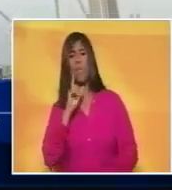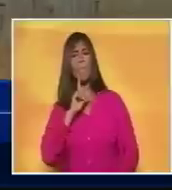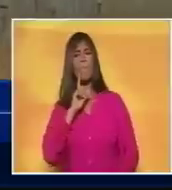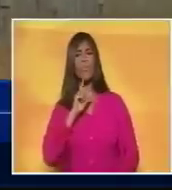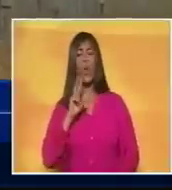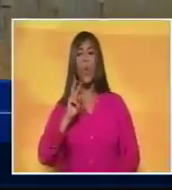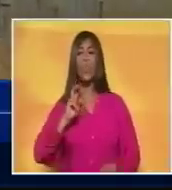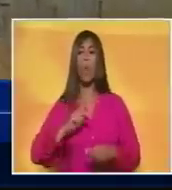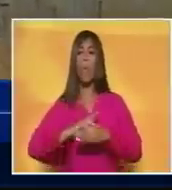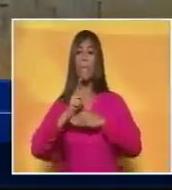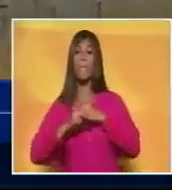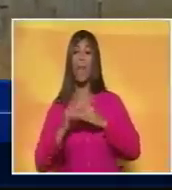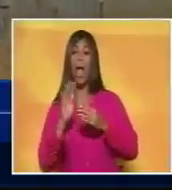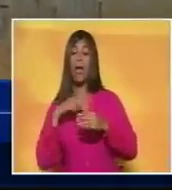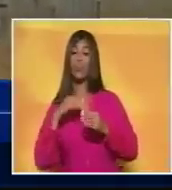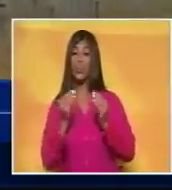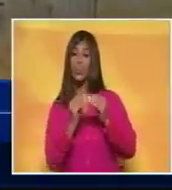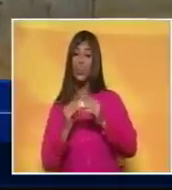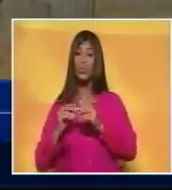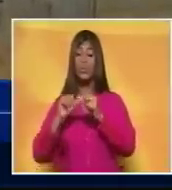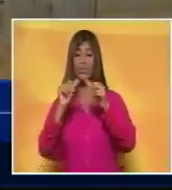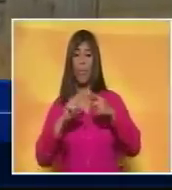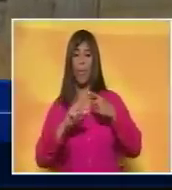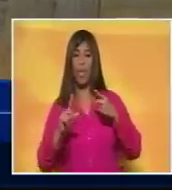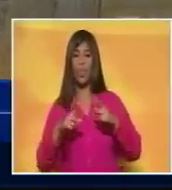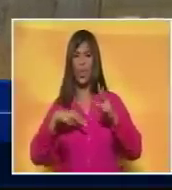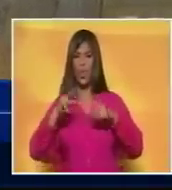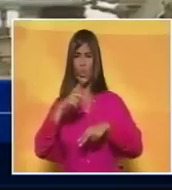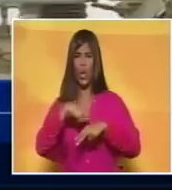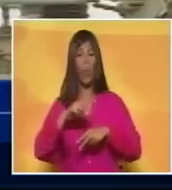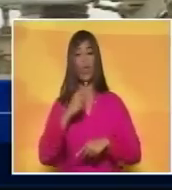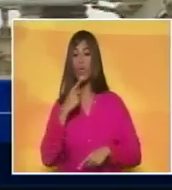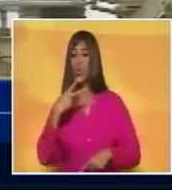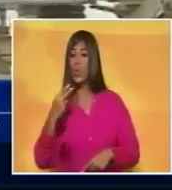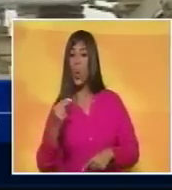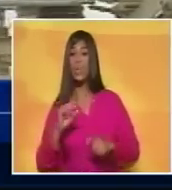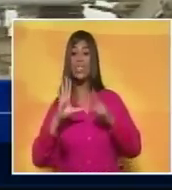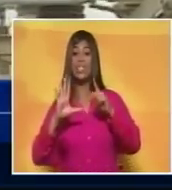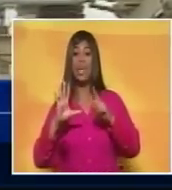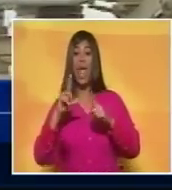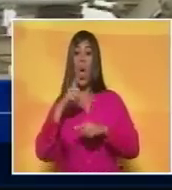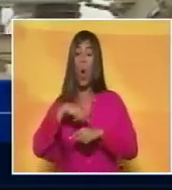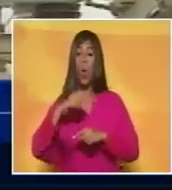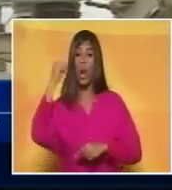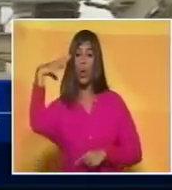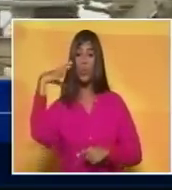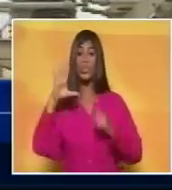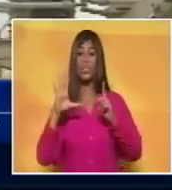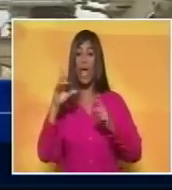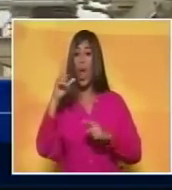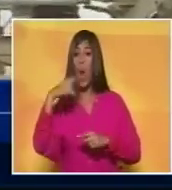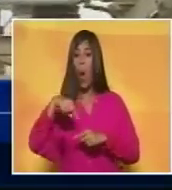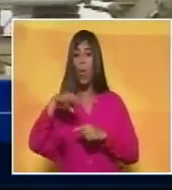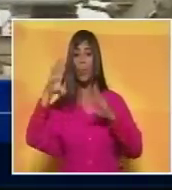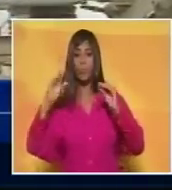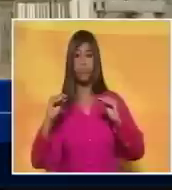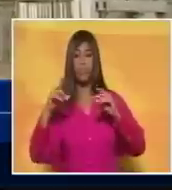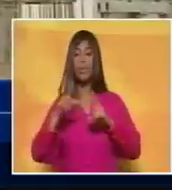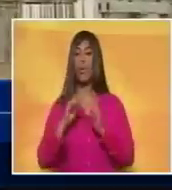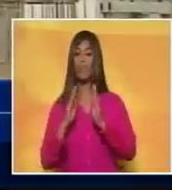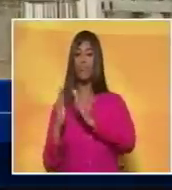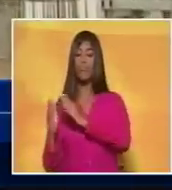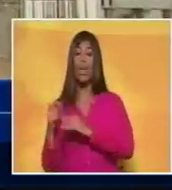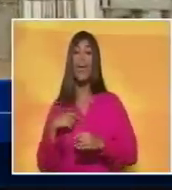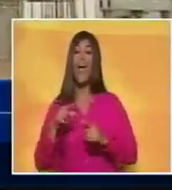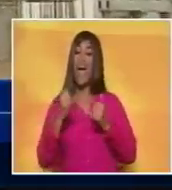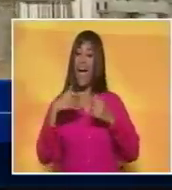aplicando un nuevo plan de racionamiento de 12 horas. Dijo que se mantiene 6x6 y que el pasado fin de semana debieron hacer algunos recortes extras,